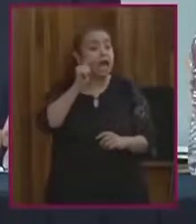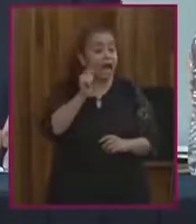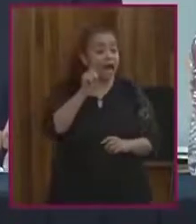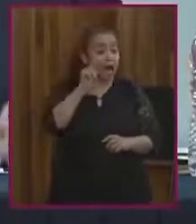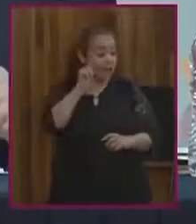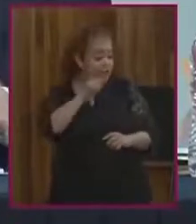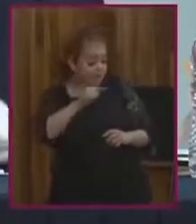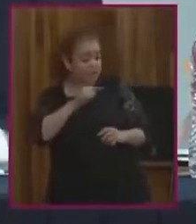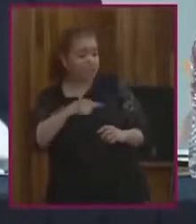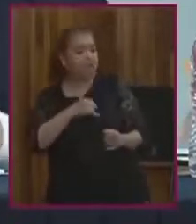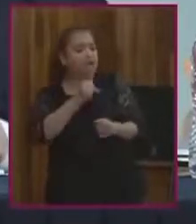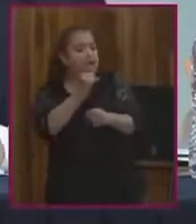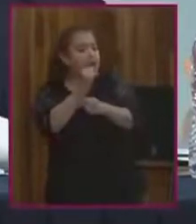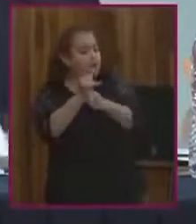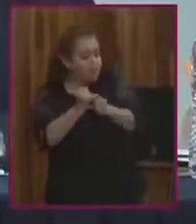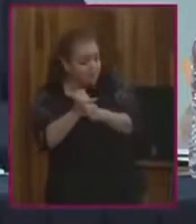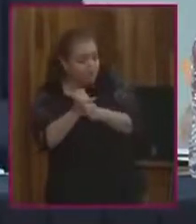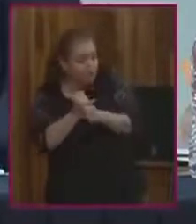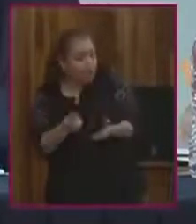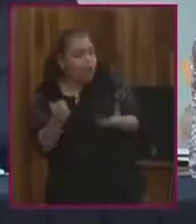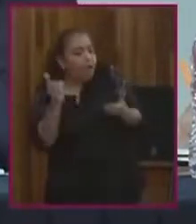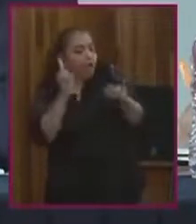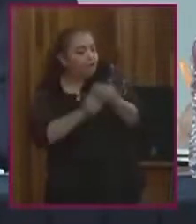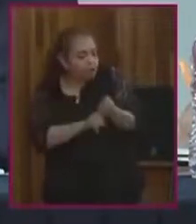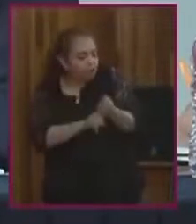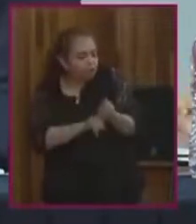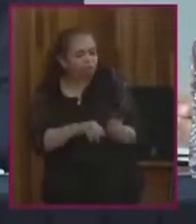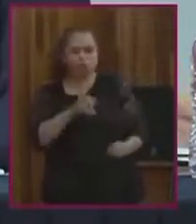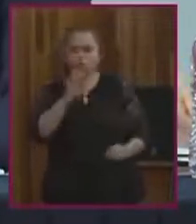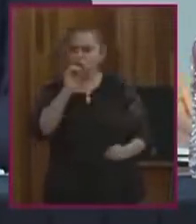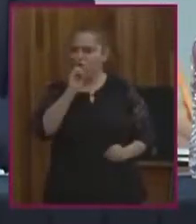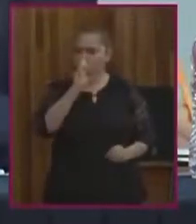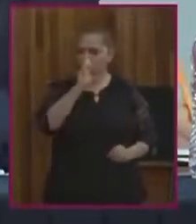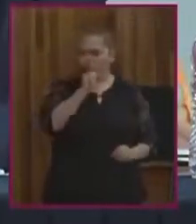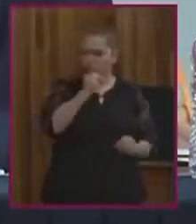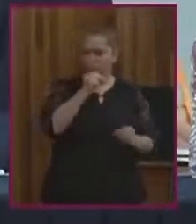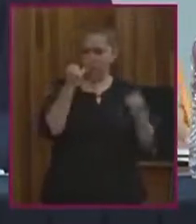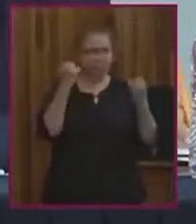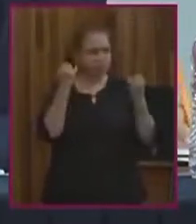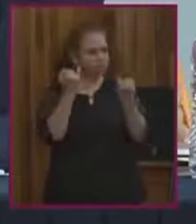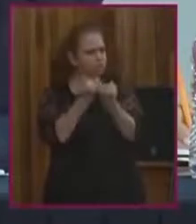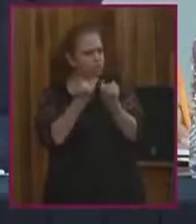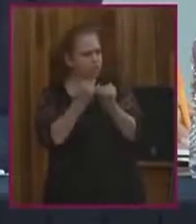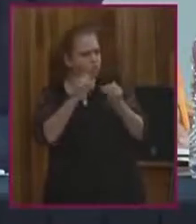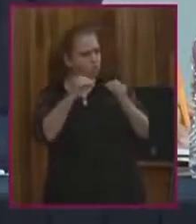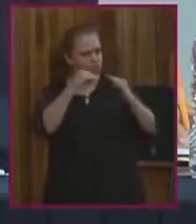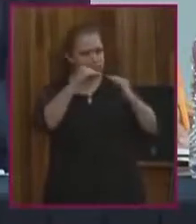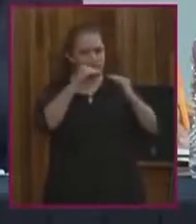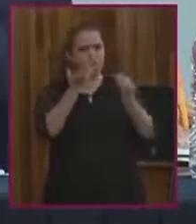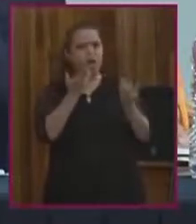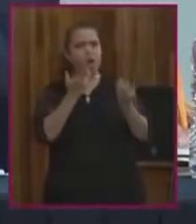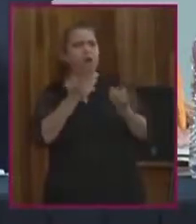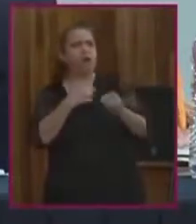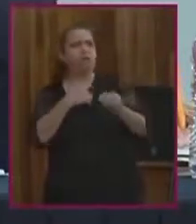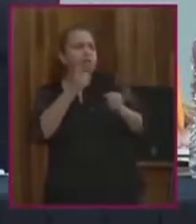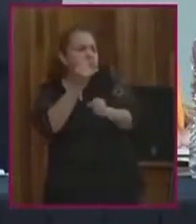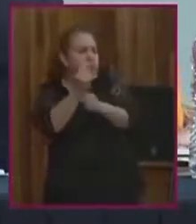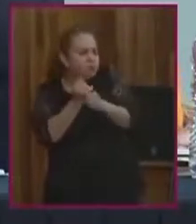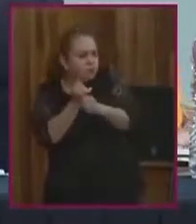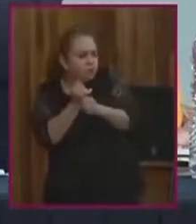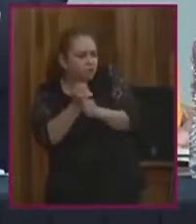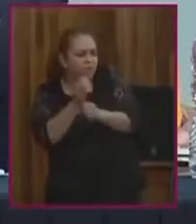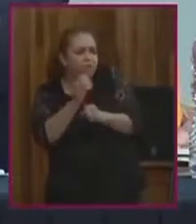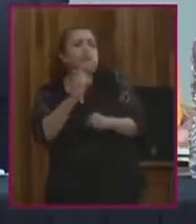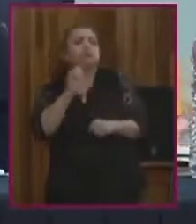Ajá. Es decir, no es lo mismo solamente desarrollar proyectos, sino formarse en la investigación, no para llegar a ser